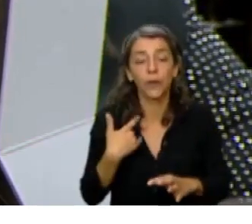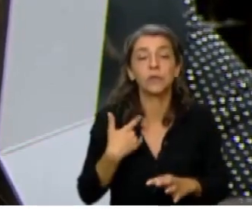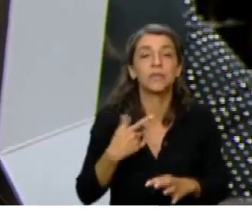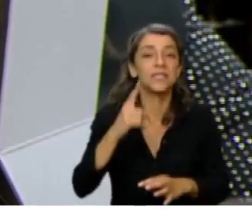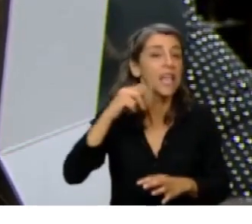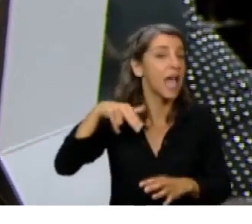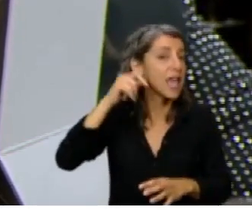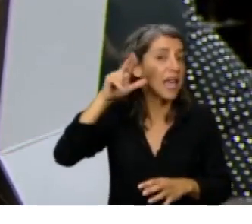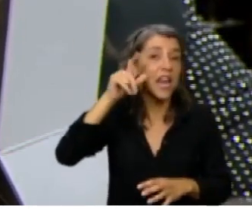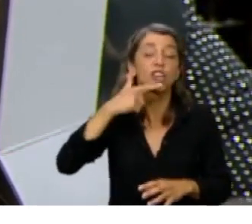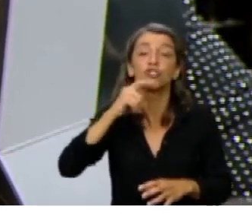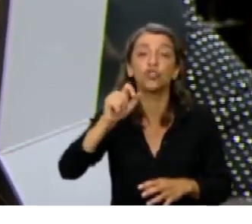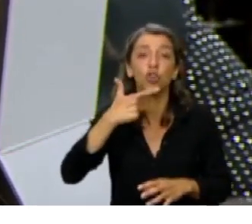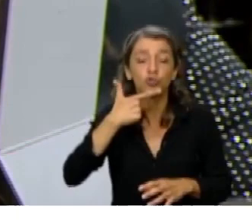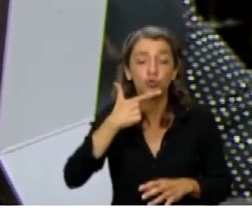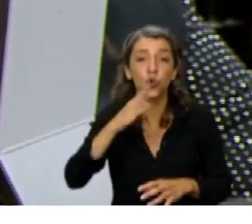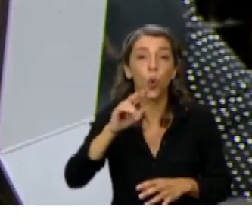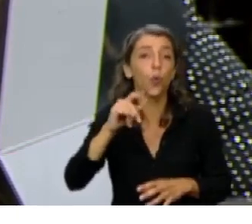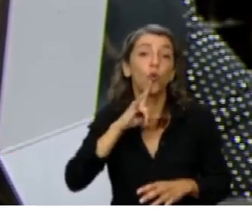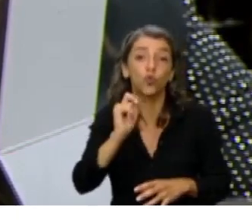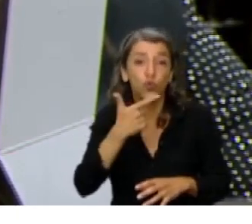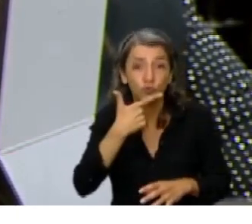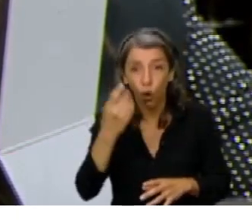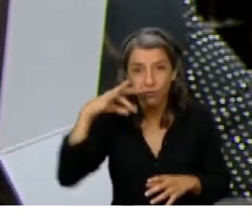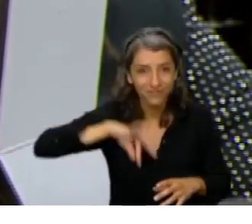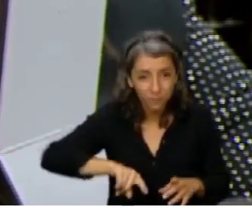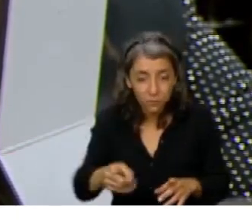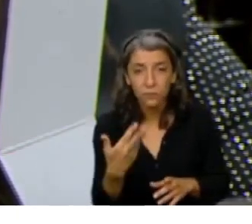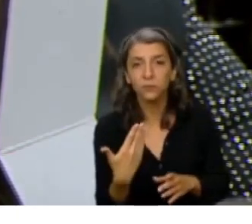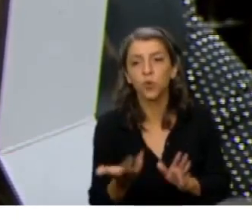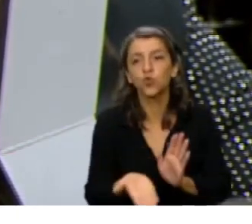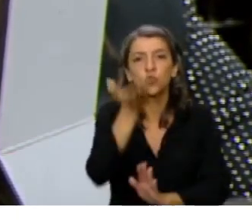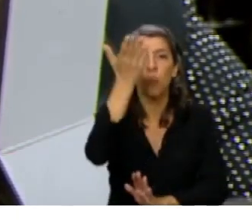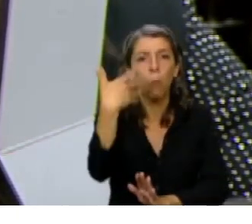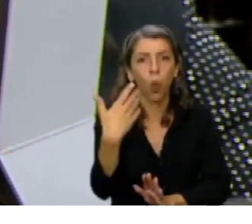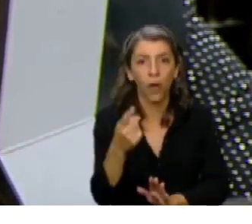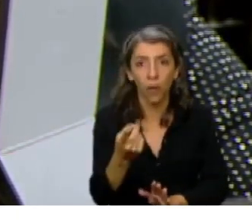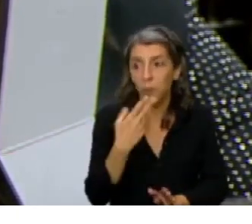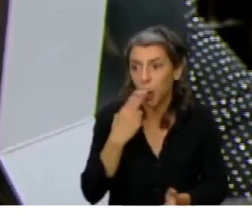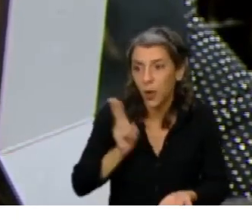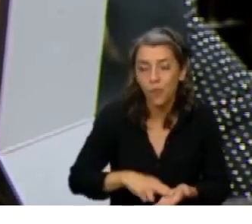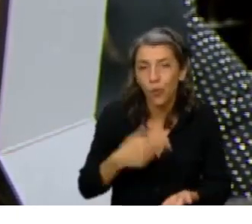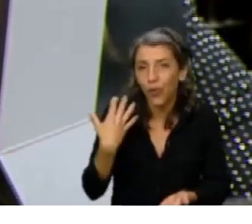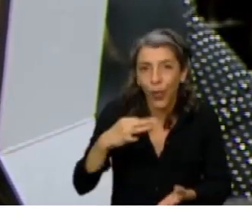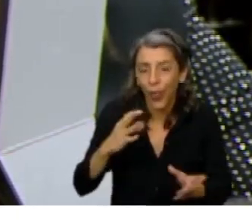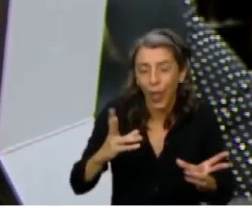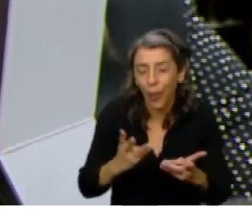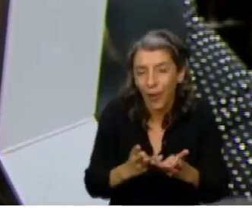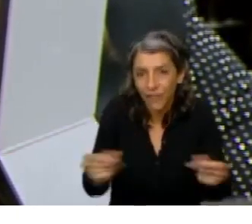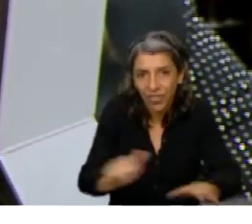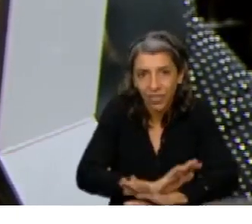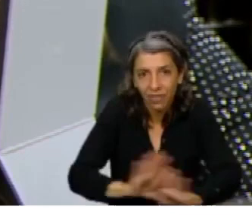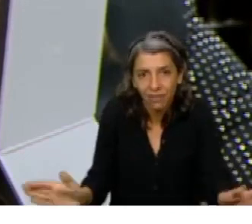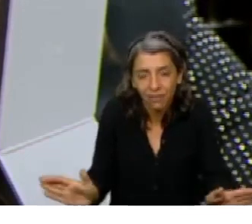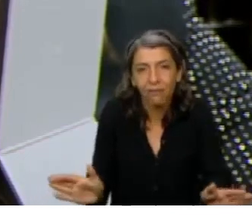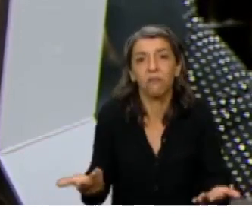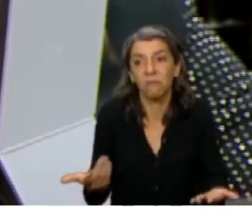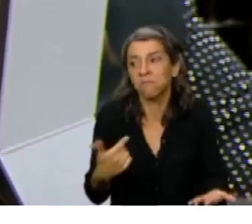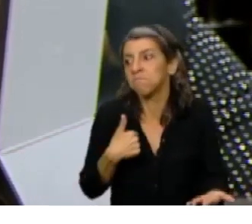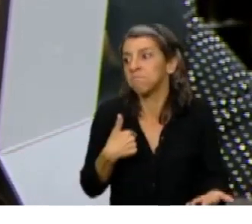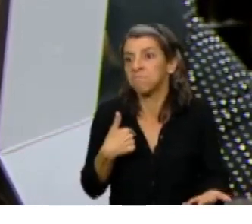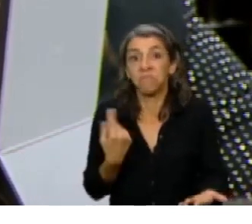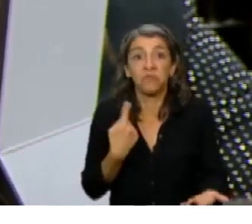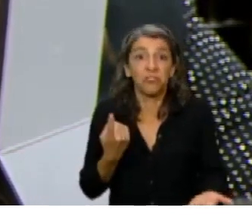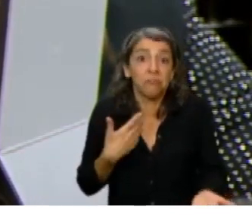brutos más de lo que ya existe en un impuesto que ni debería existir. Simplemente por empatía con